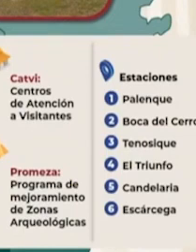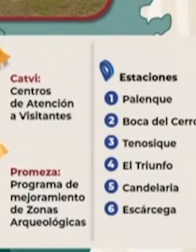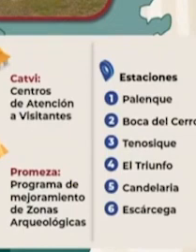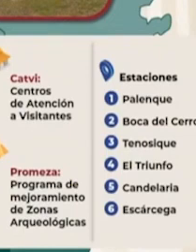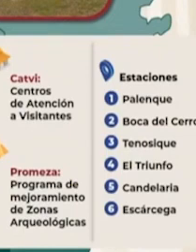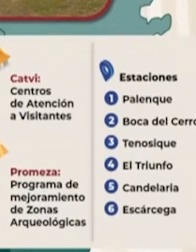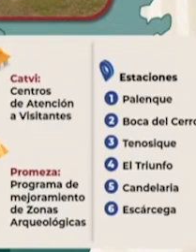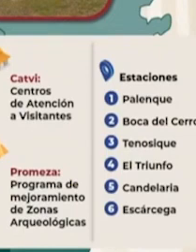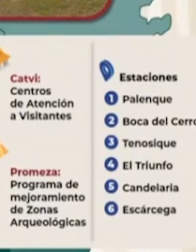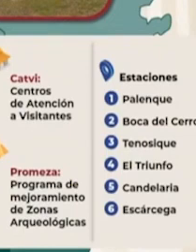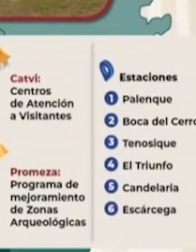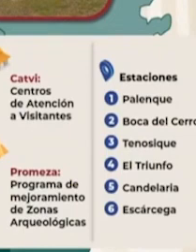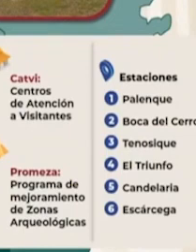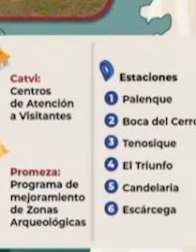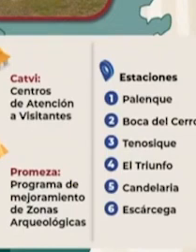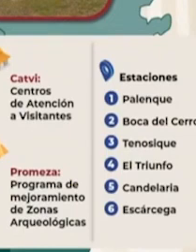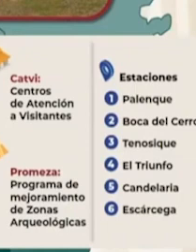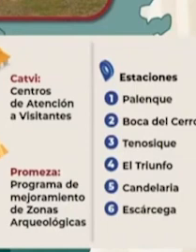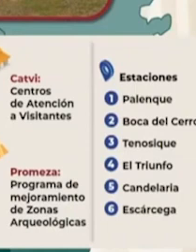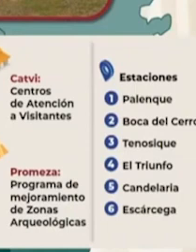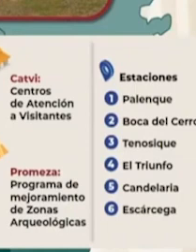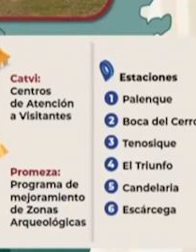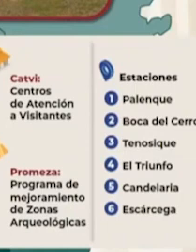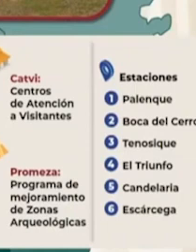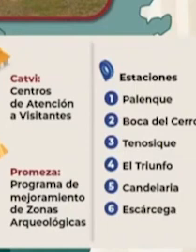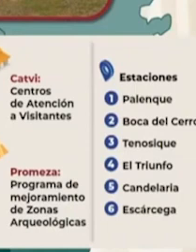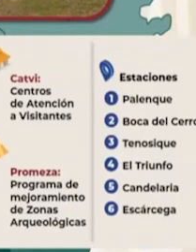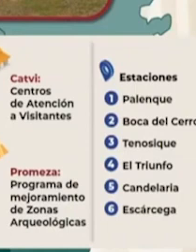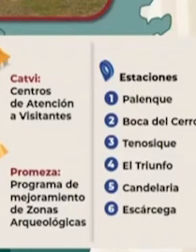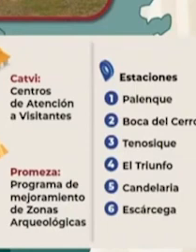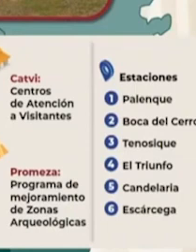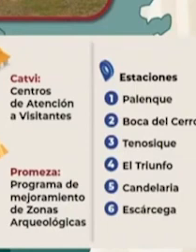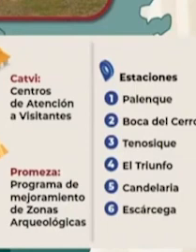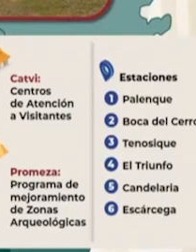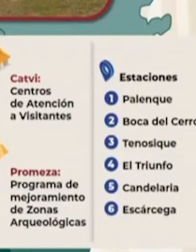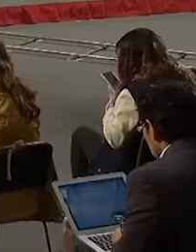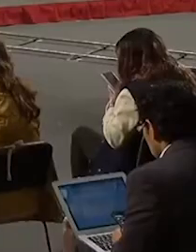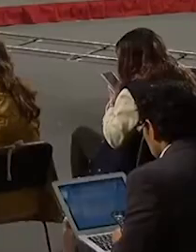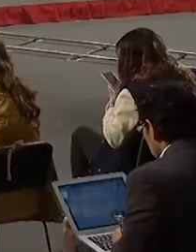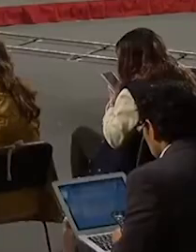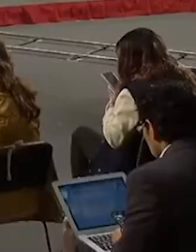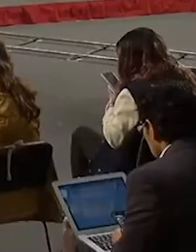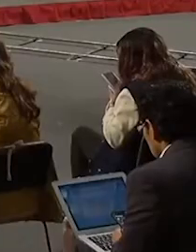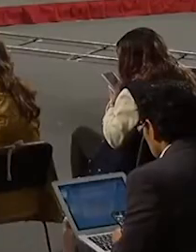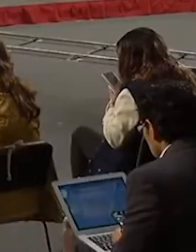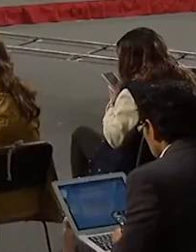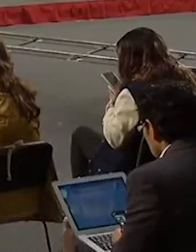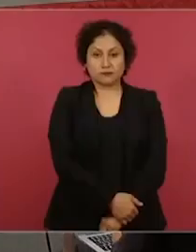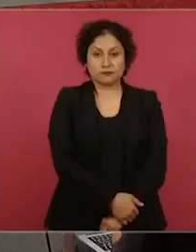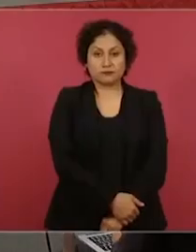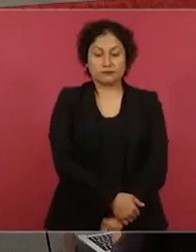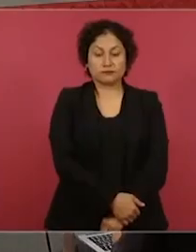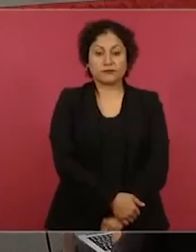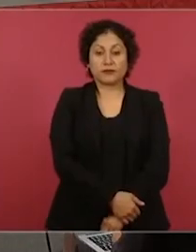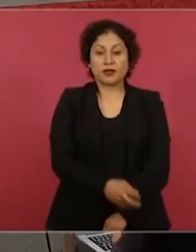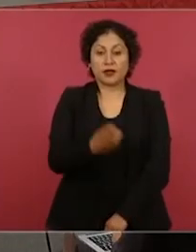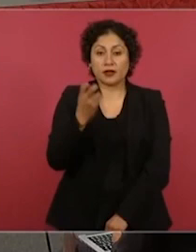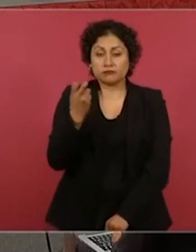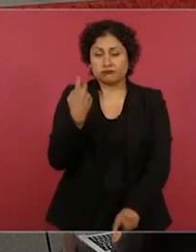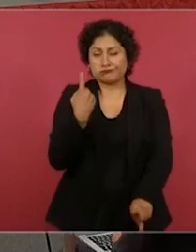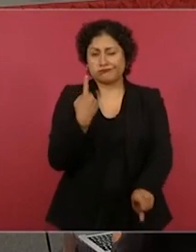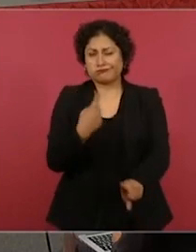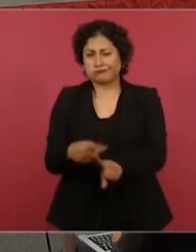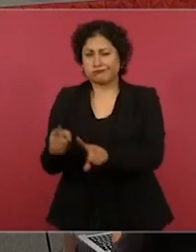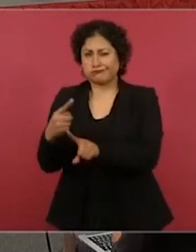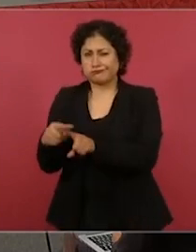289,100 fragmentos de cerámica que nos aportan información importante sobre épocas,